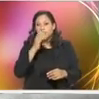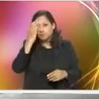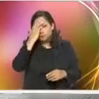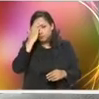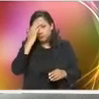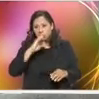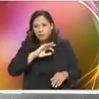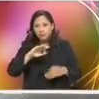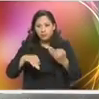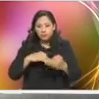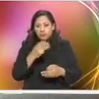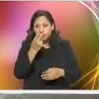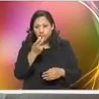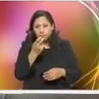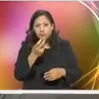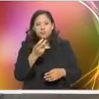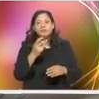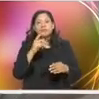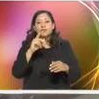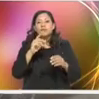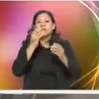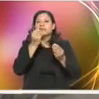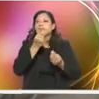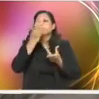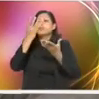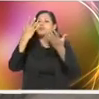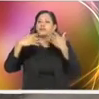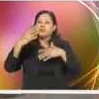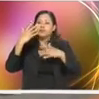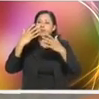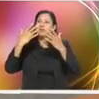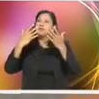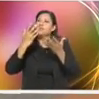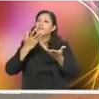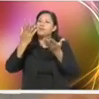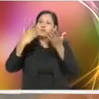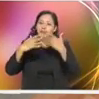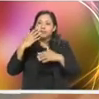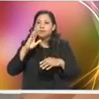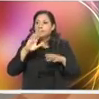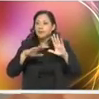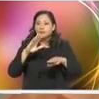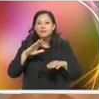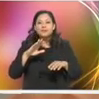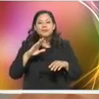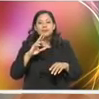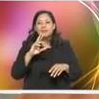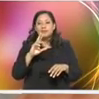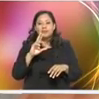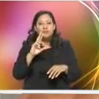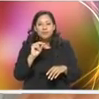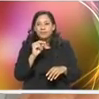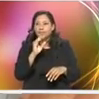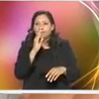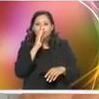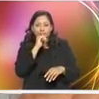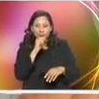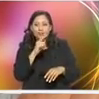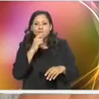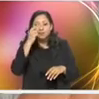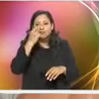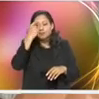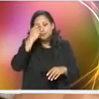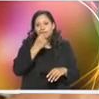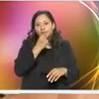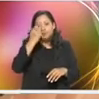toda esta parte de la ópera que a veces pues no es muy digerible, ¿no? Ni para niños ni para para adultos. grandes, ¿sí? claro. Pero la